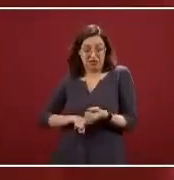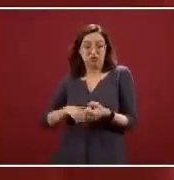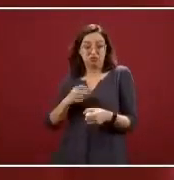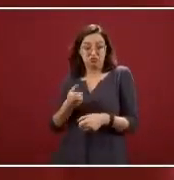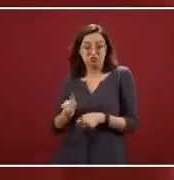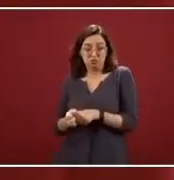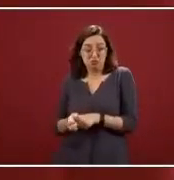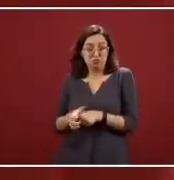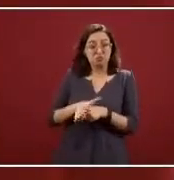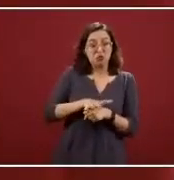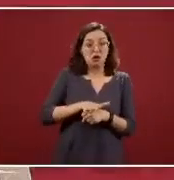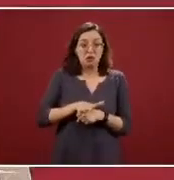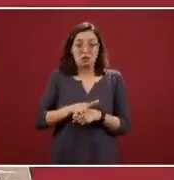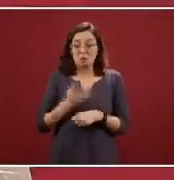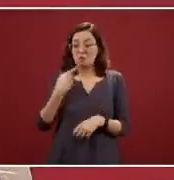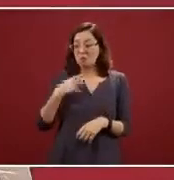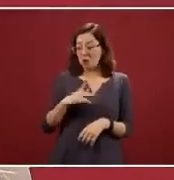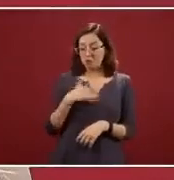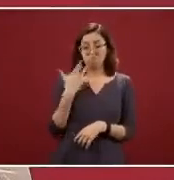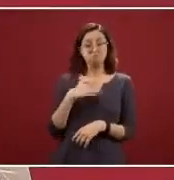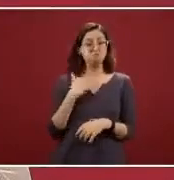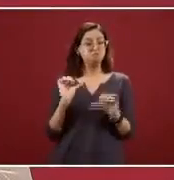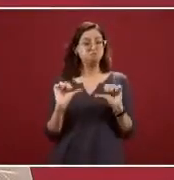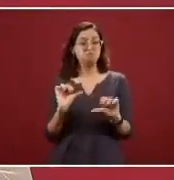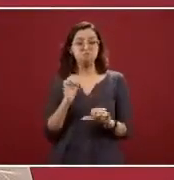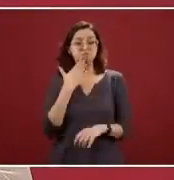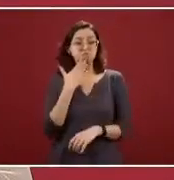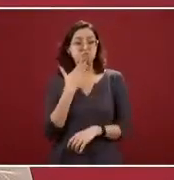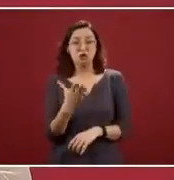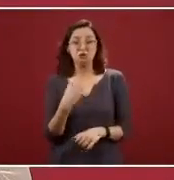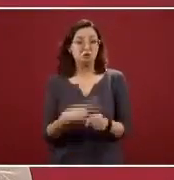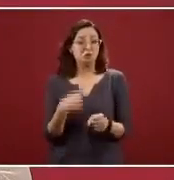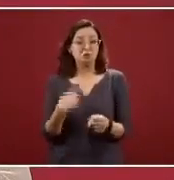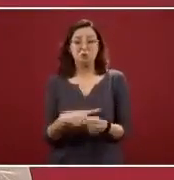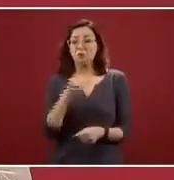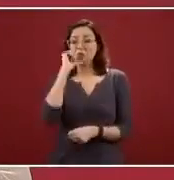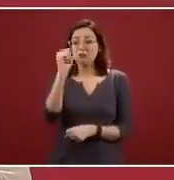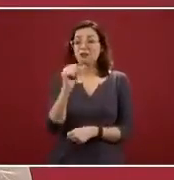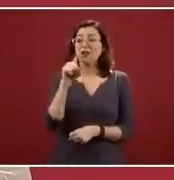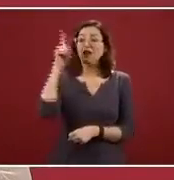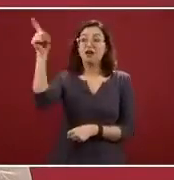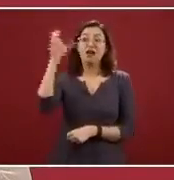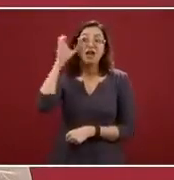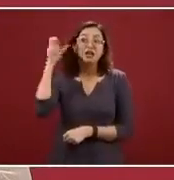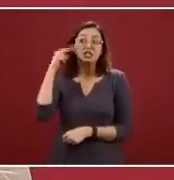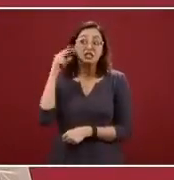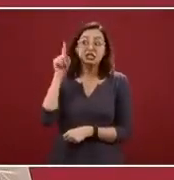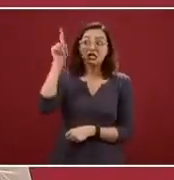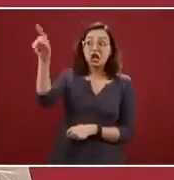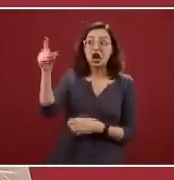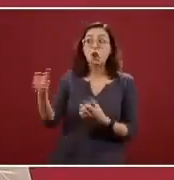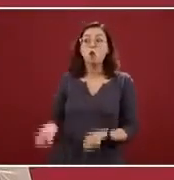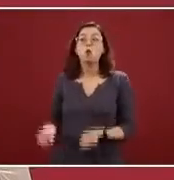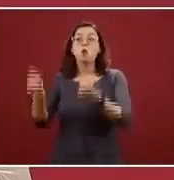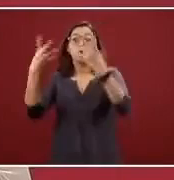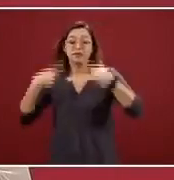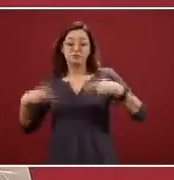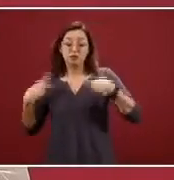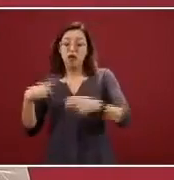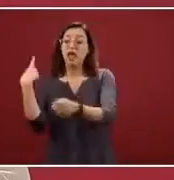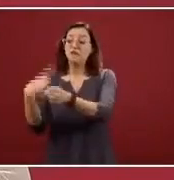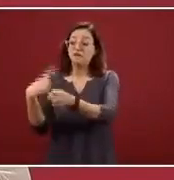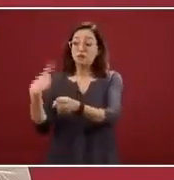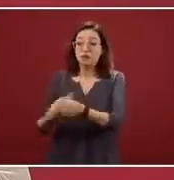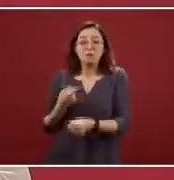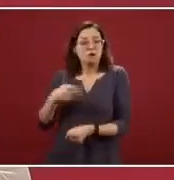desarrollar signos y síntomas de enfermedad. No hay todavía estimaciones, ni siquiera en China, en el hoy, de cuántos pudieran ser la